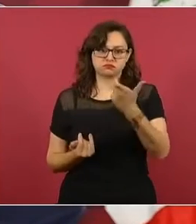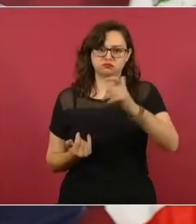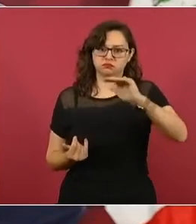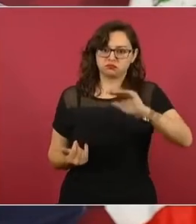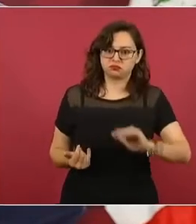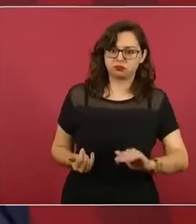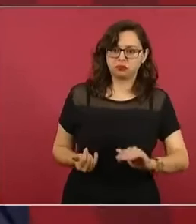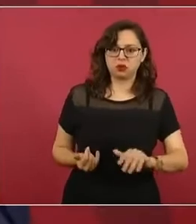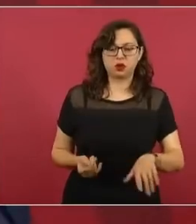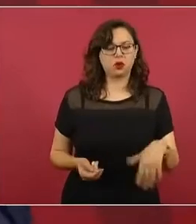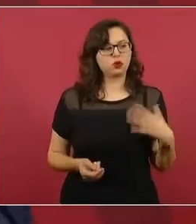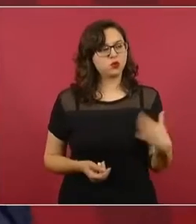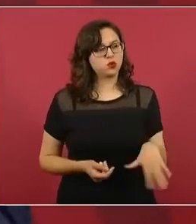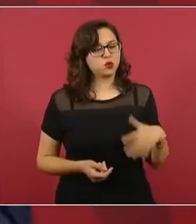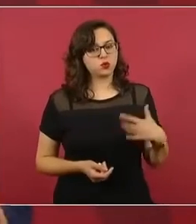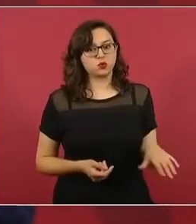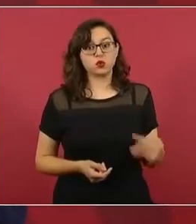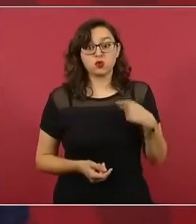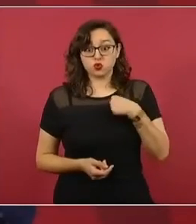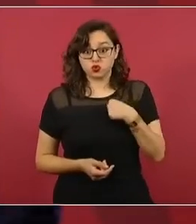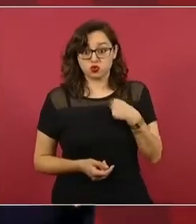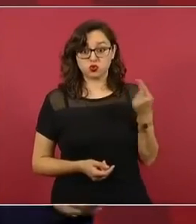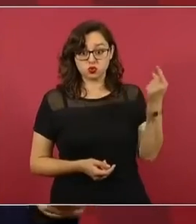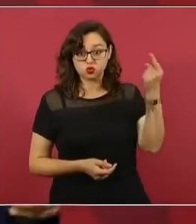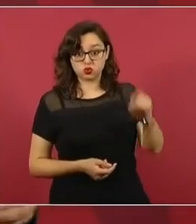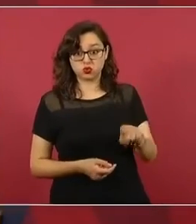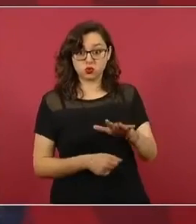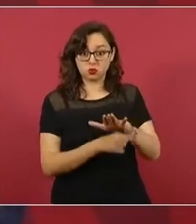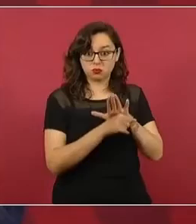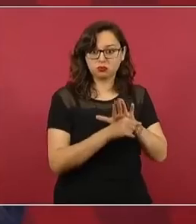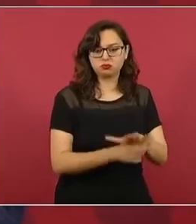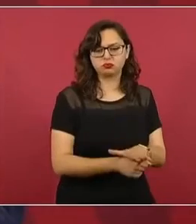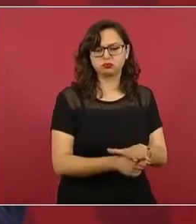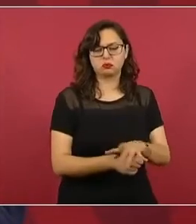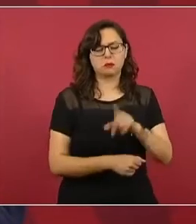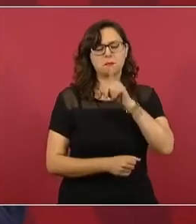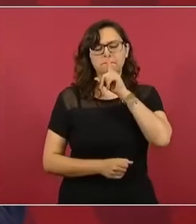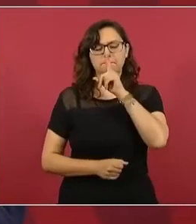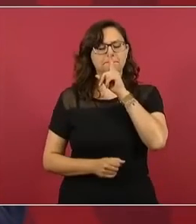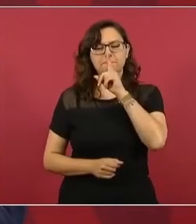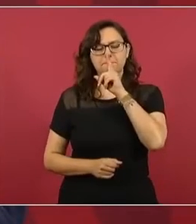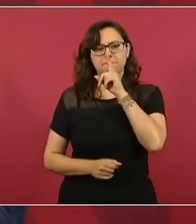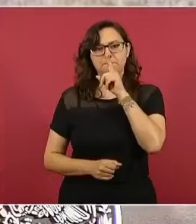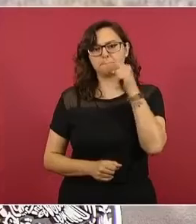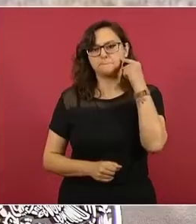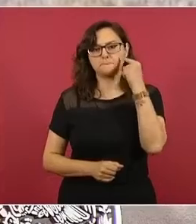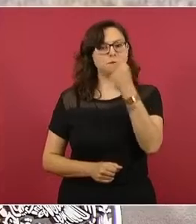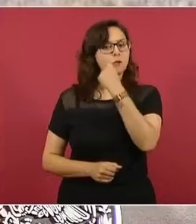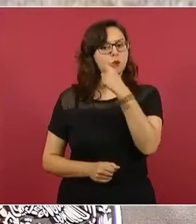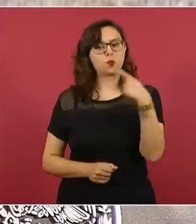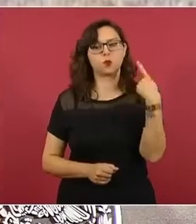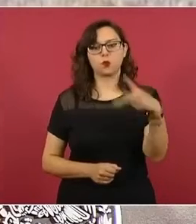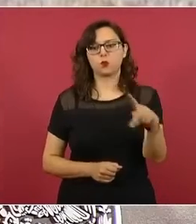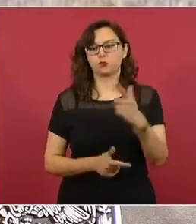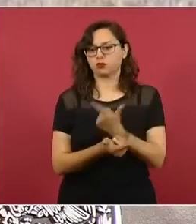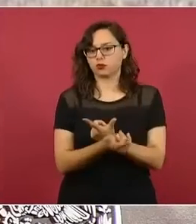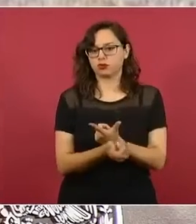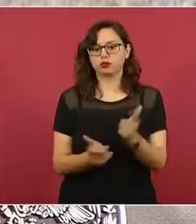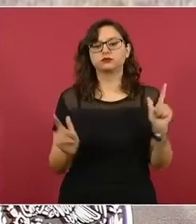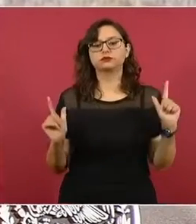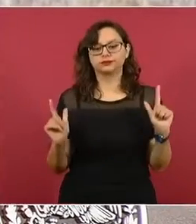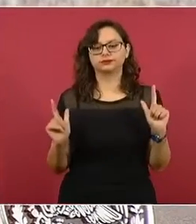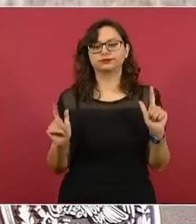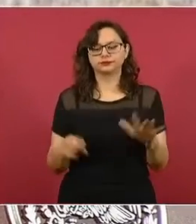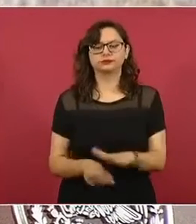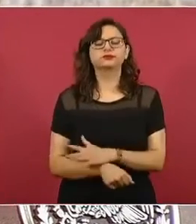presiones de ninguna índole, en completa libertad, porque a todos